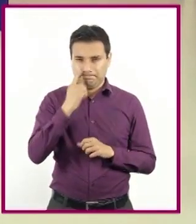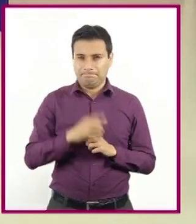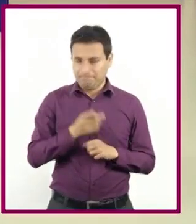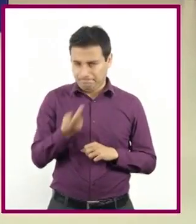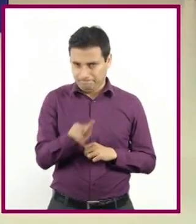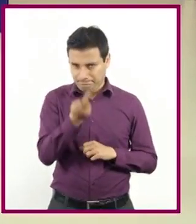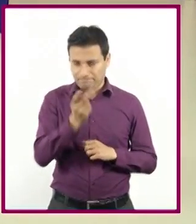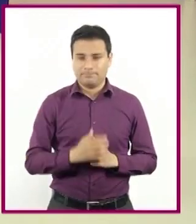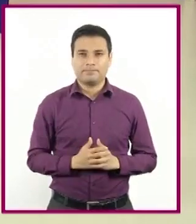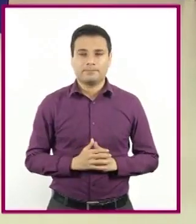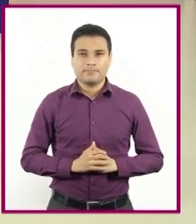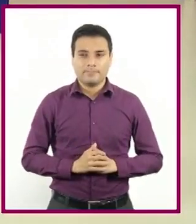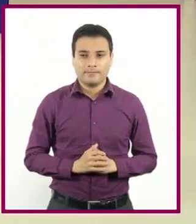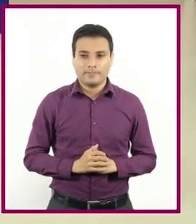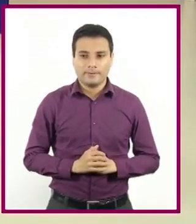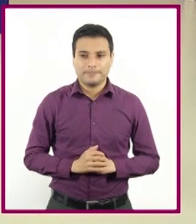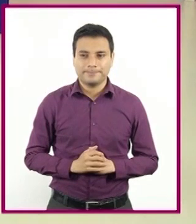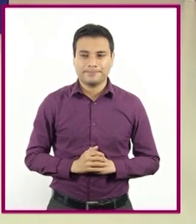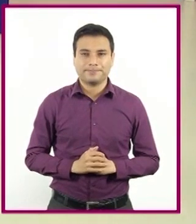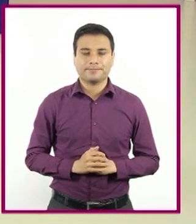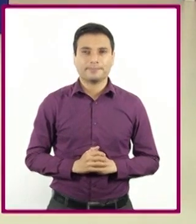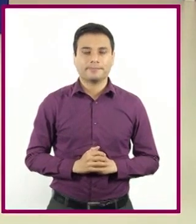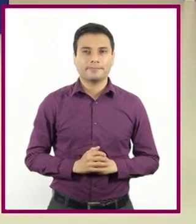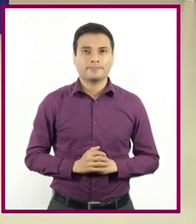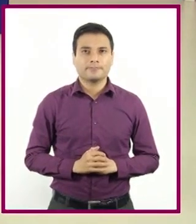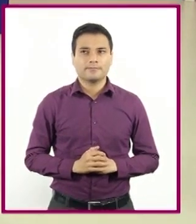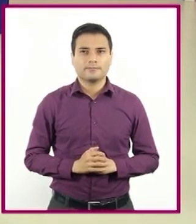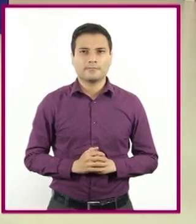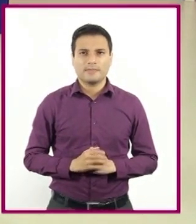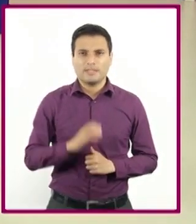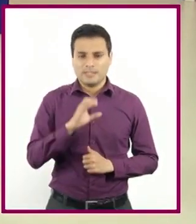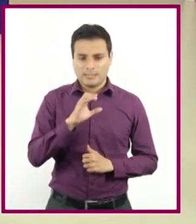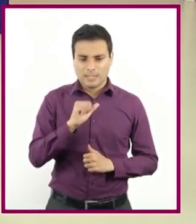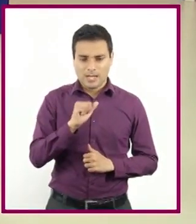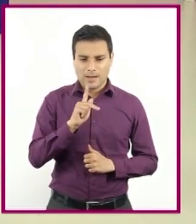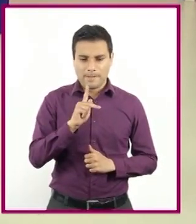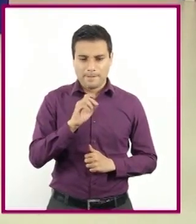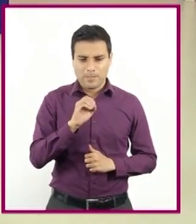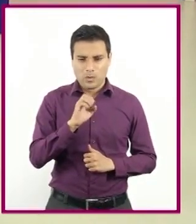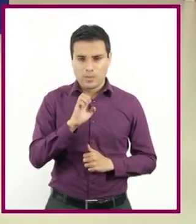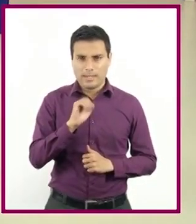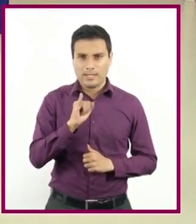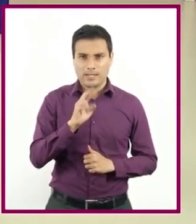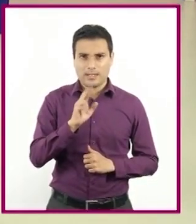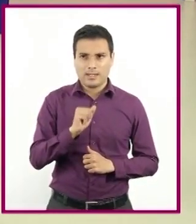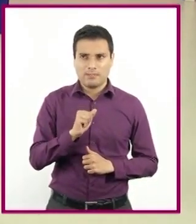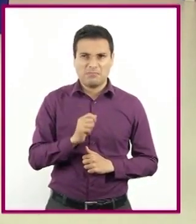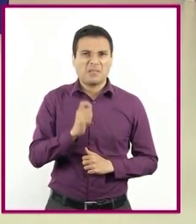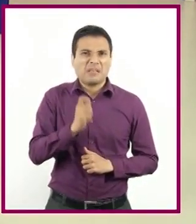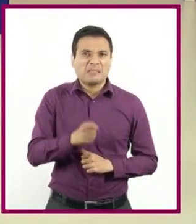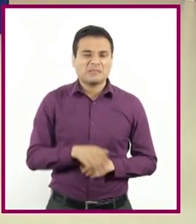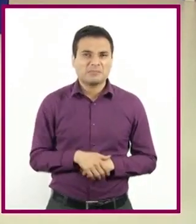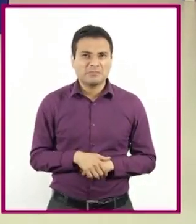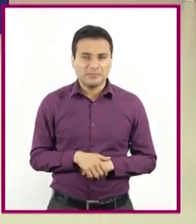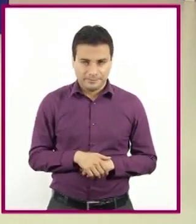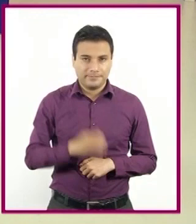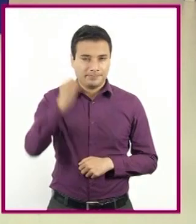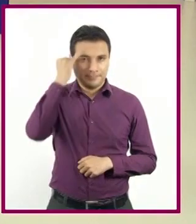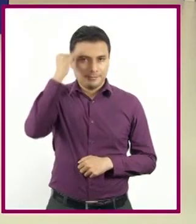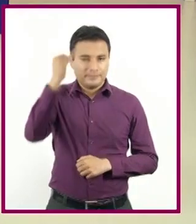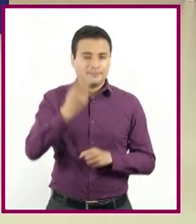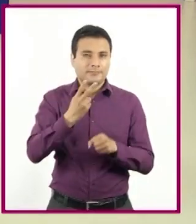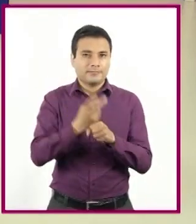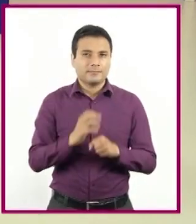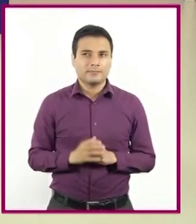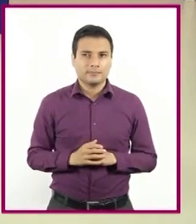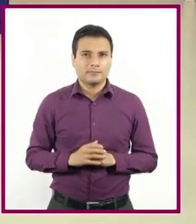pregunta. ¿Qué se dice de la capoeira? Y para la idea secundaria, ¿qué es lo que